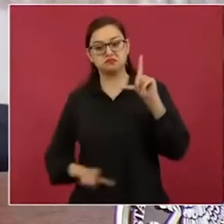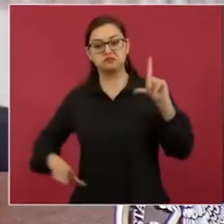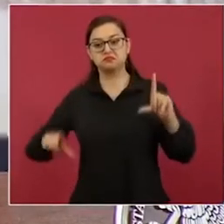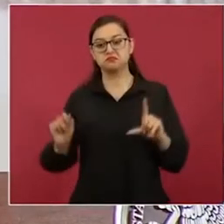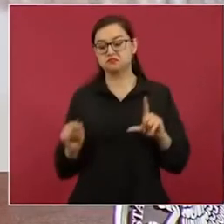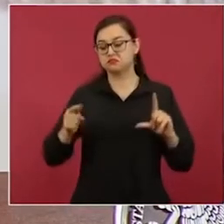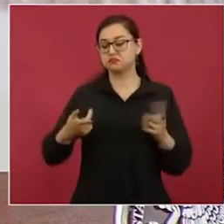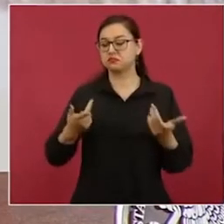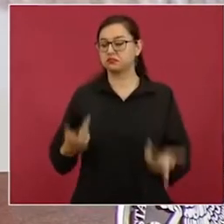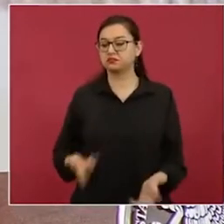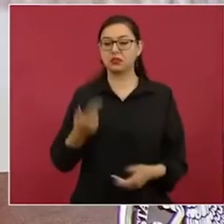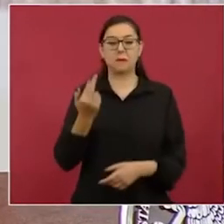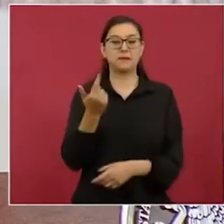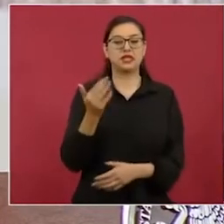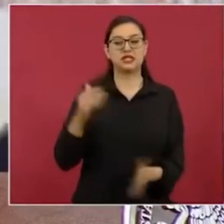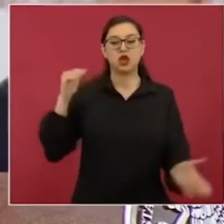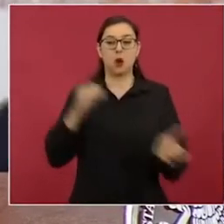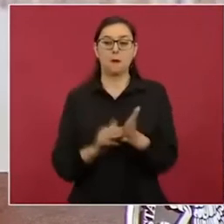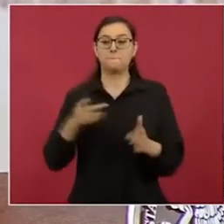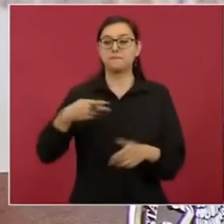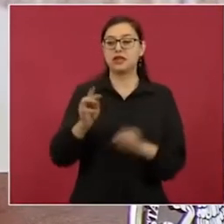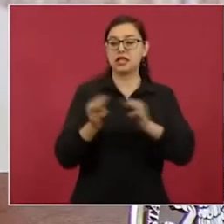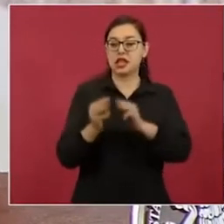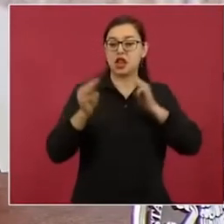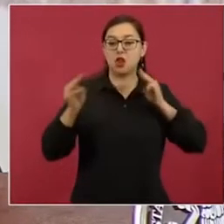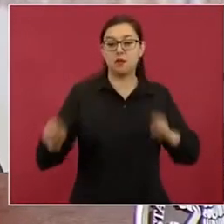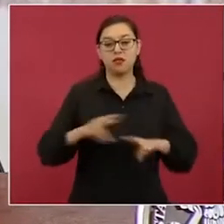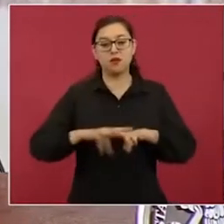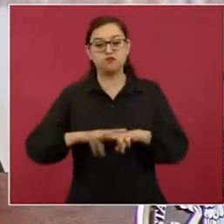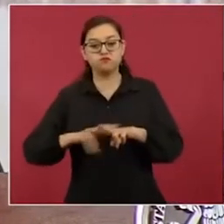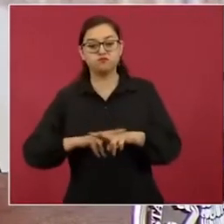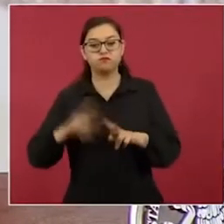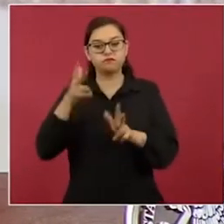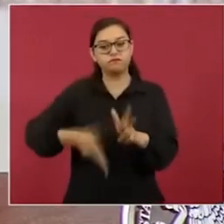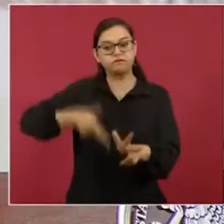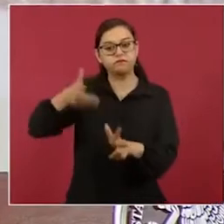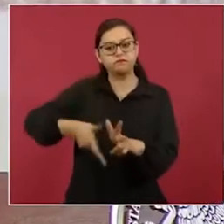por trenes, y llegan estos